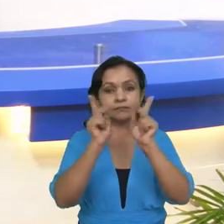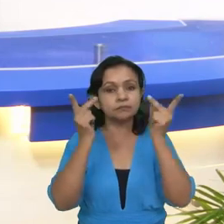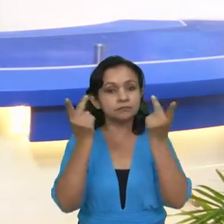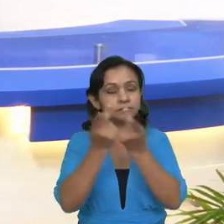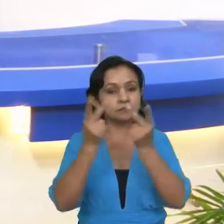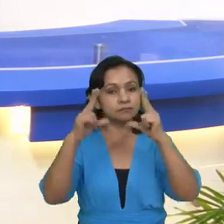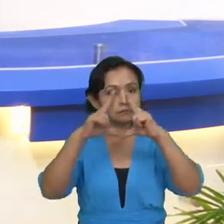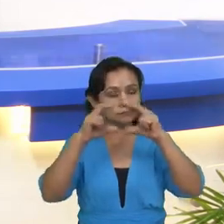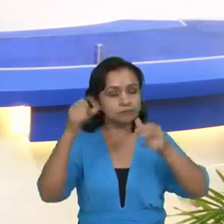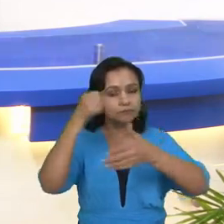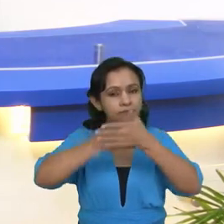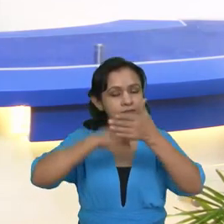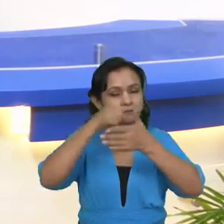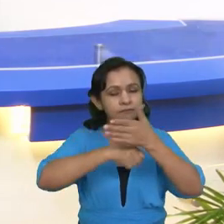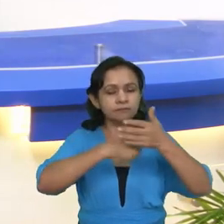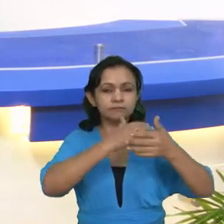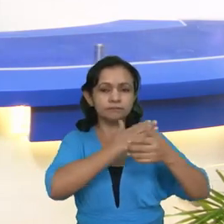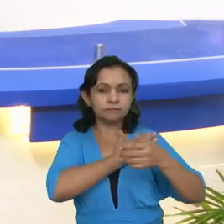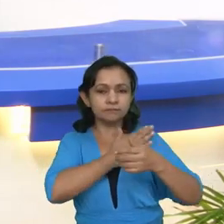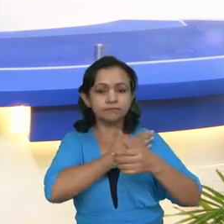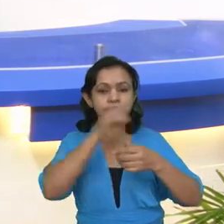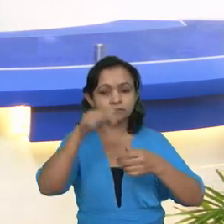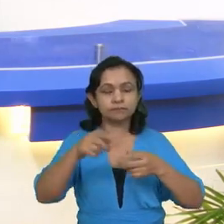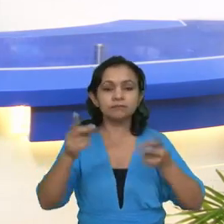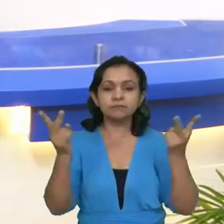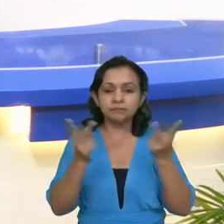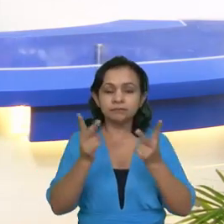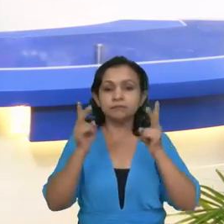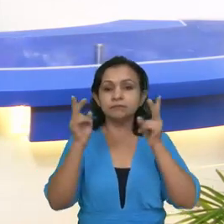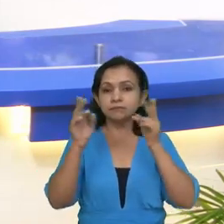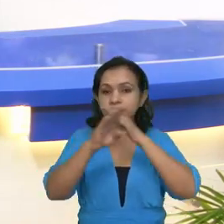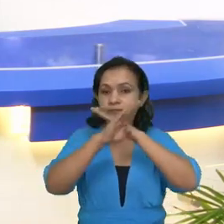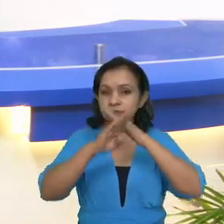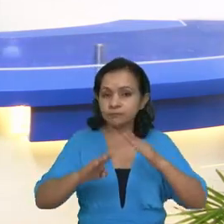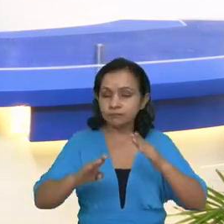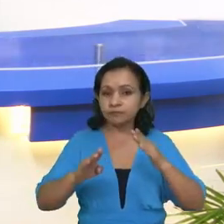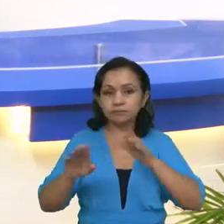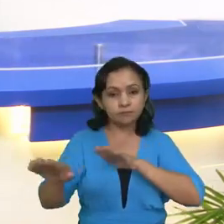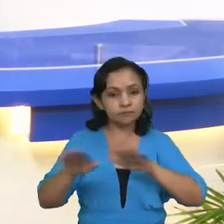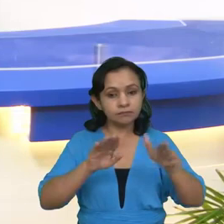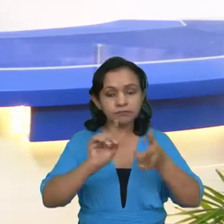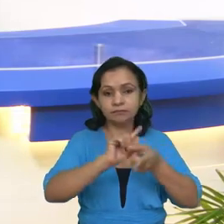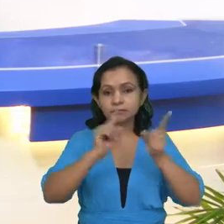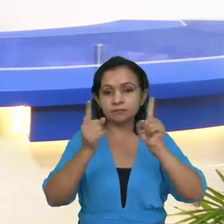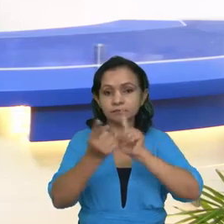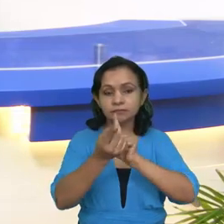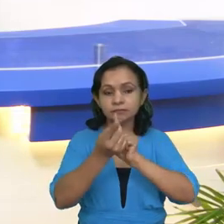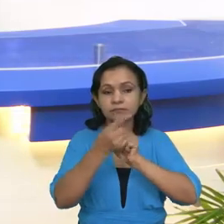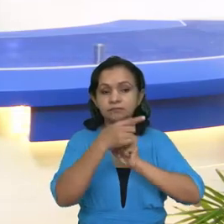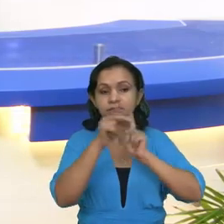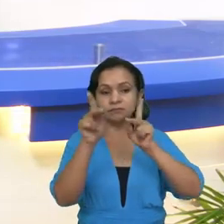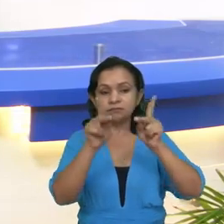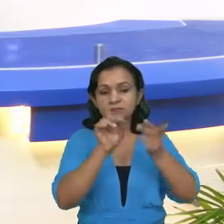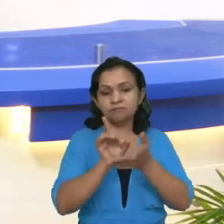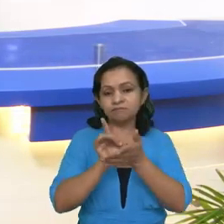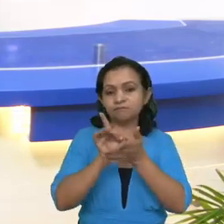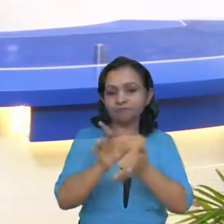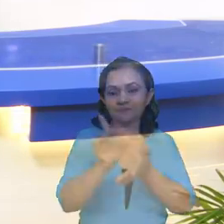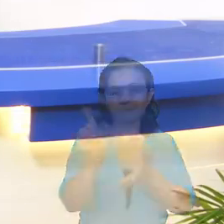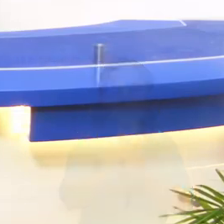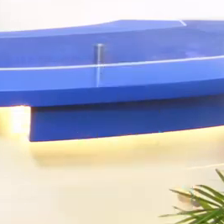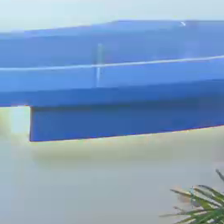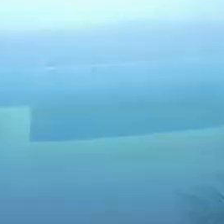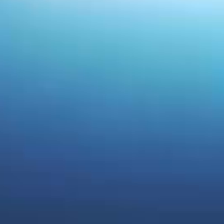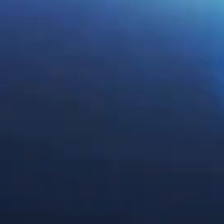luchando contra la tiranía para que hoy vivamos en paz misma que no puede ser alterada por los emisarios del odio